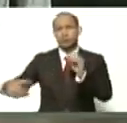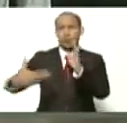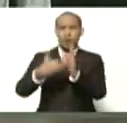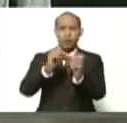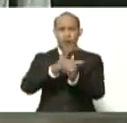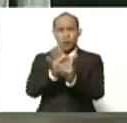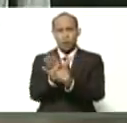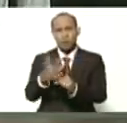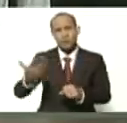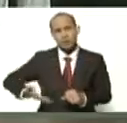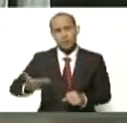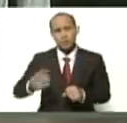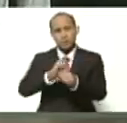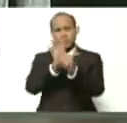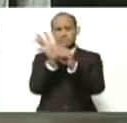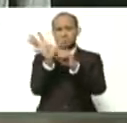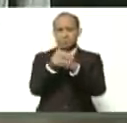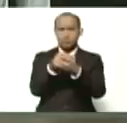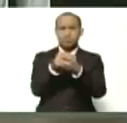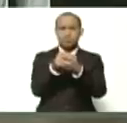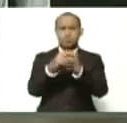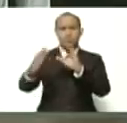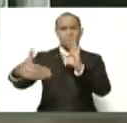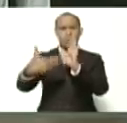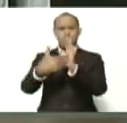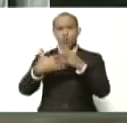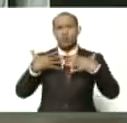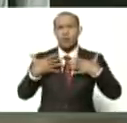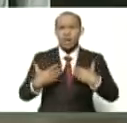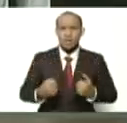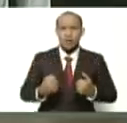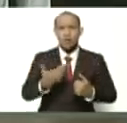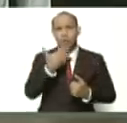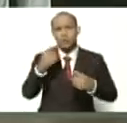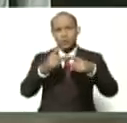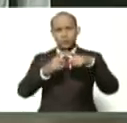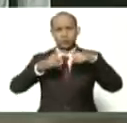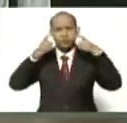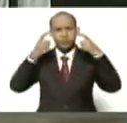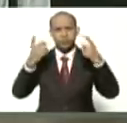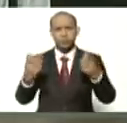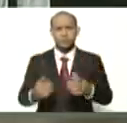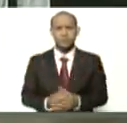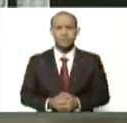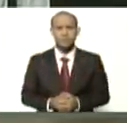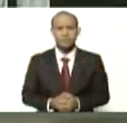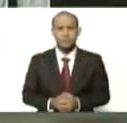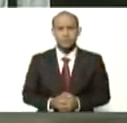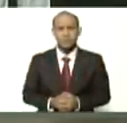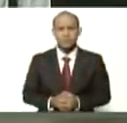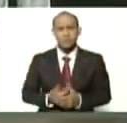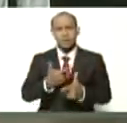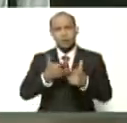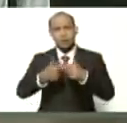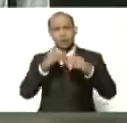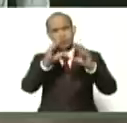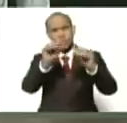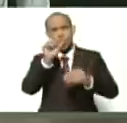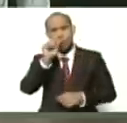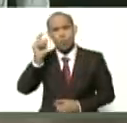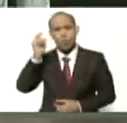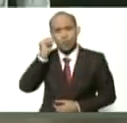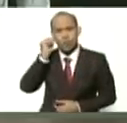variante brasileña pueda causar estragos lamentables en nuestra región así que te hablo a ti caraqueño te hablo a ti